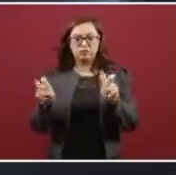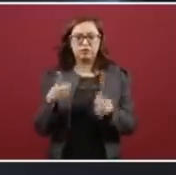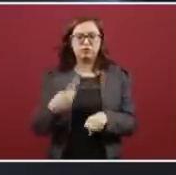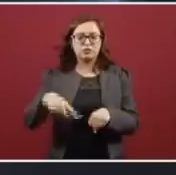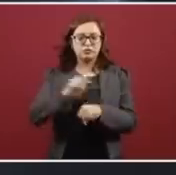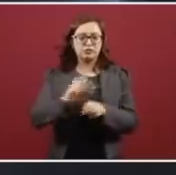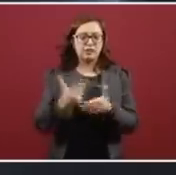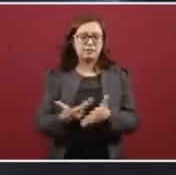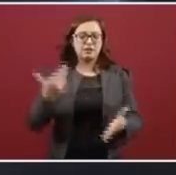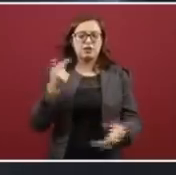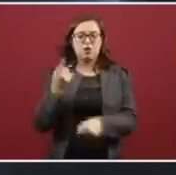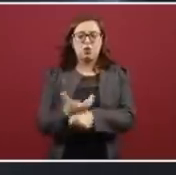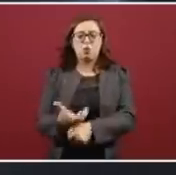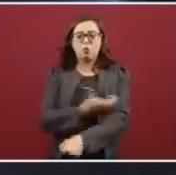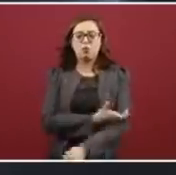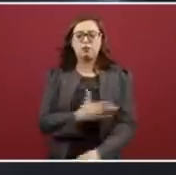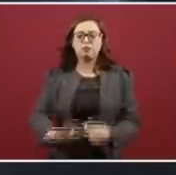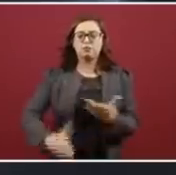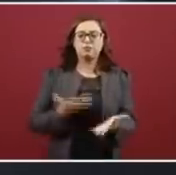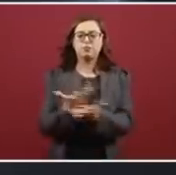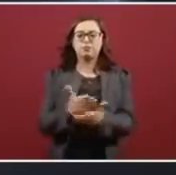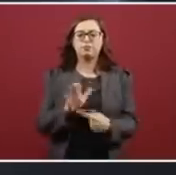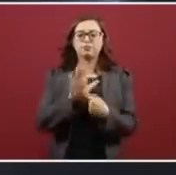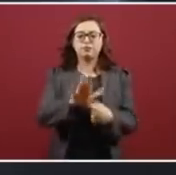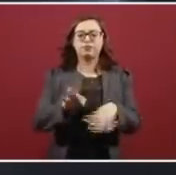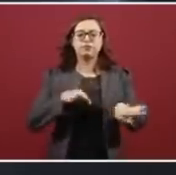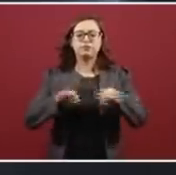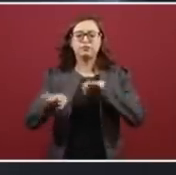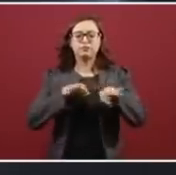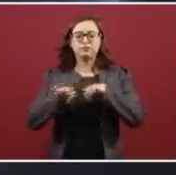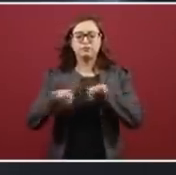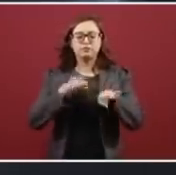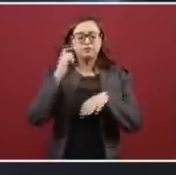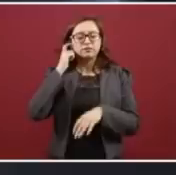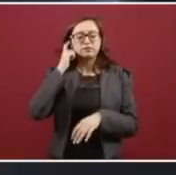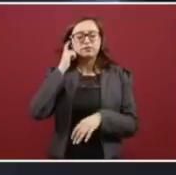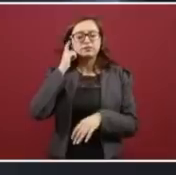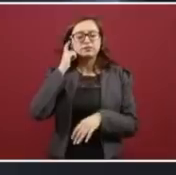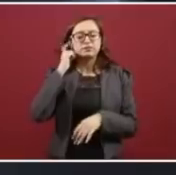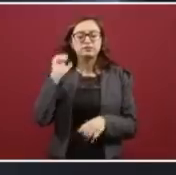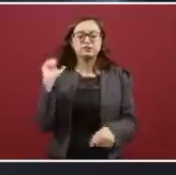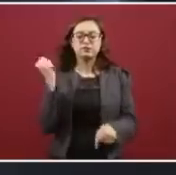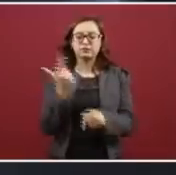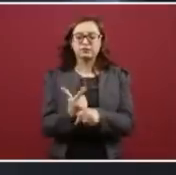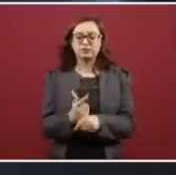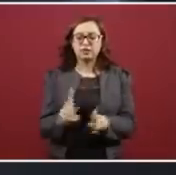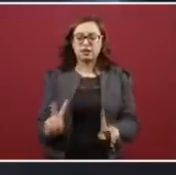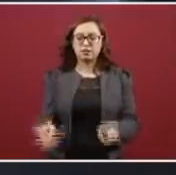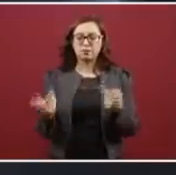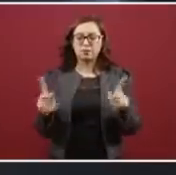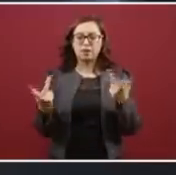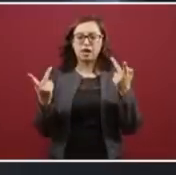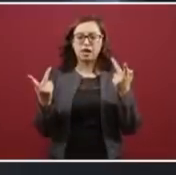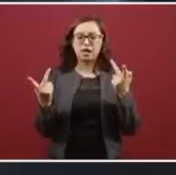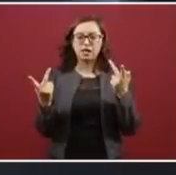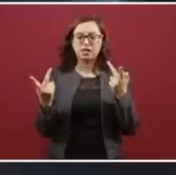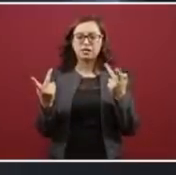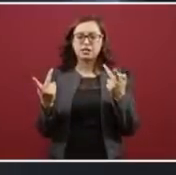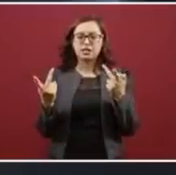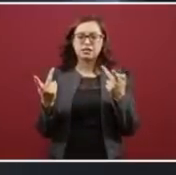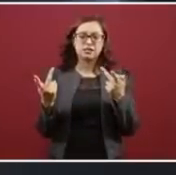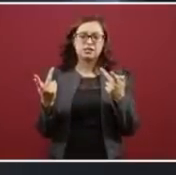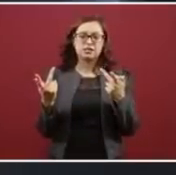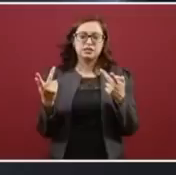semana pasada una compañera aquí presentaba un trabajo en donde descubrieron que venden las las las